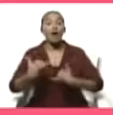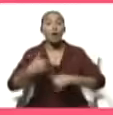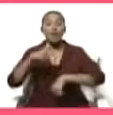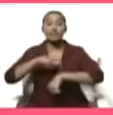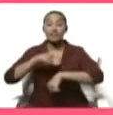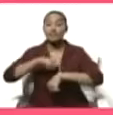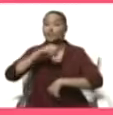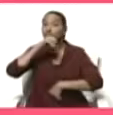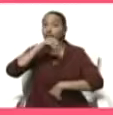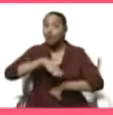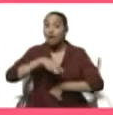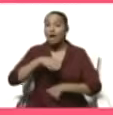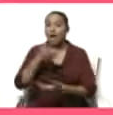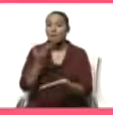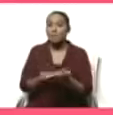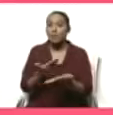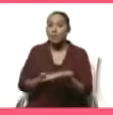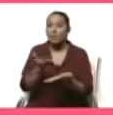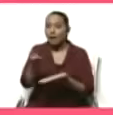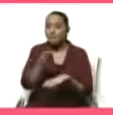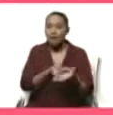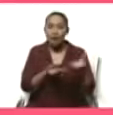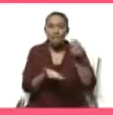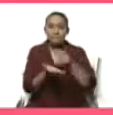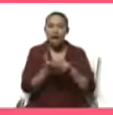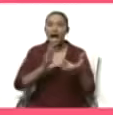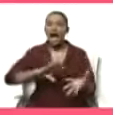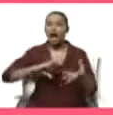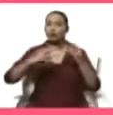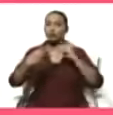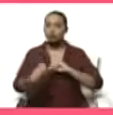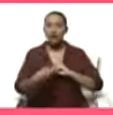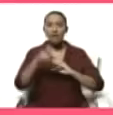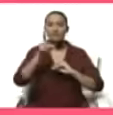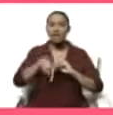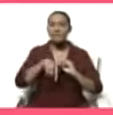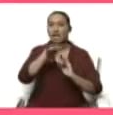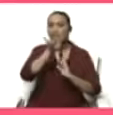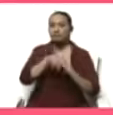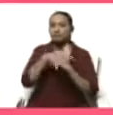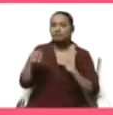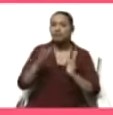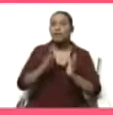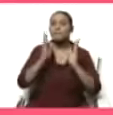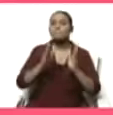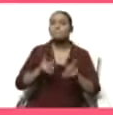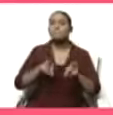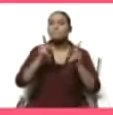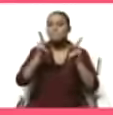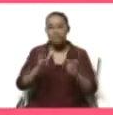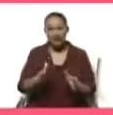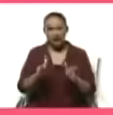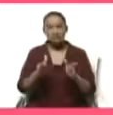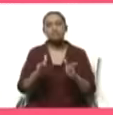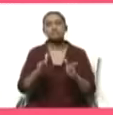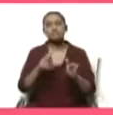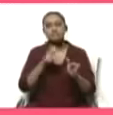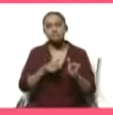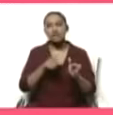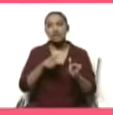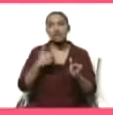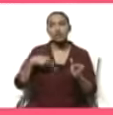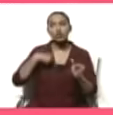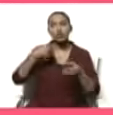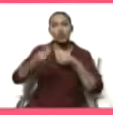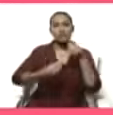propuesta y va más ajustado a los planes que hemos hecho en estos 25 años